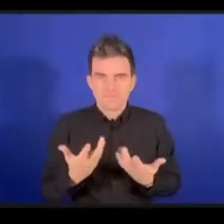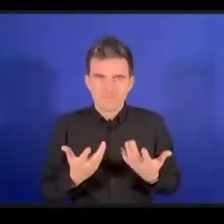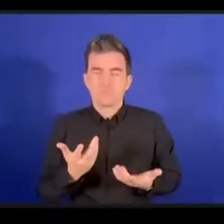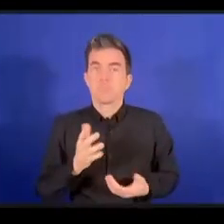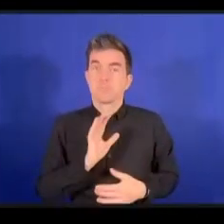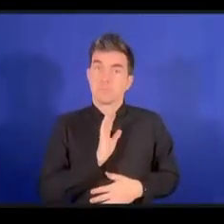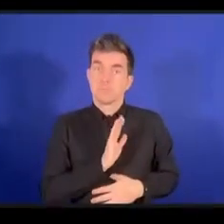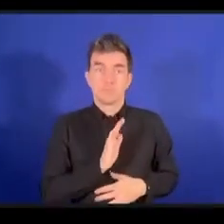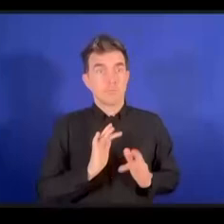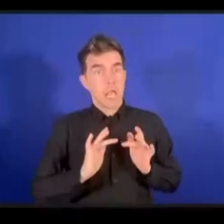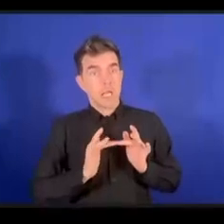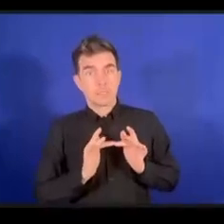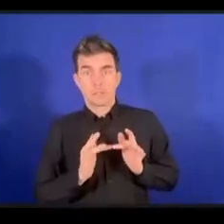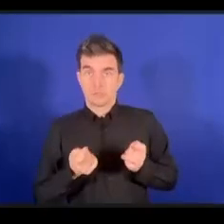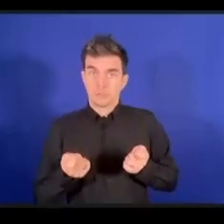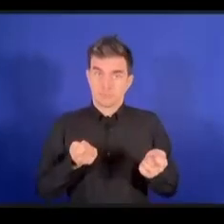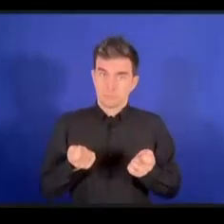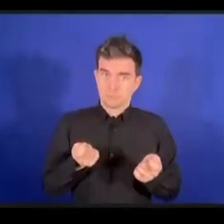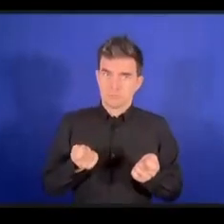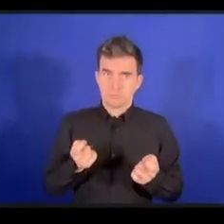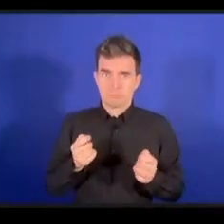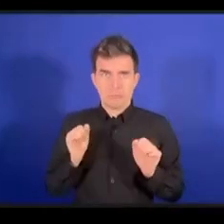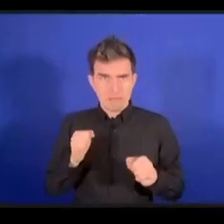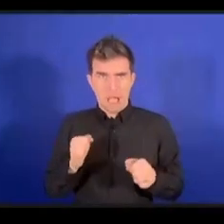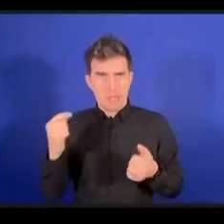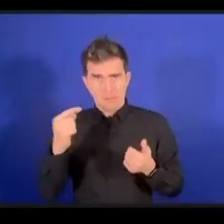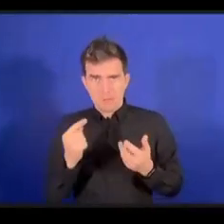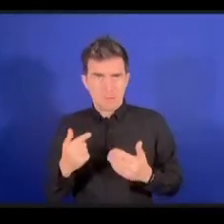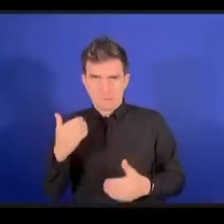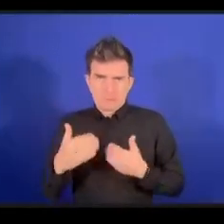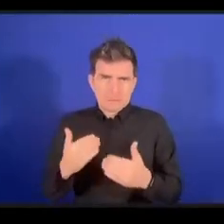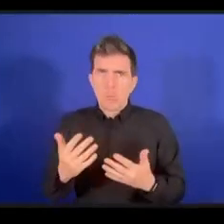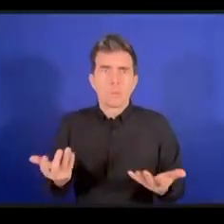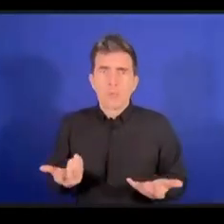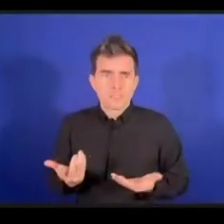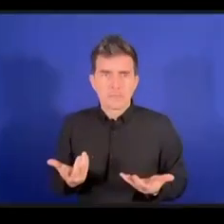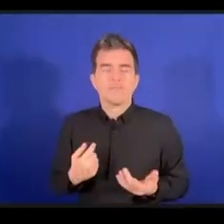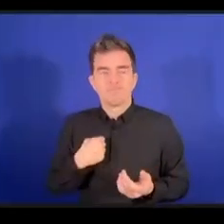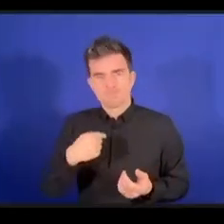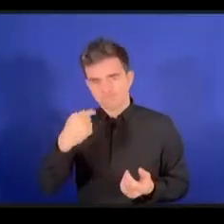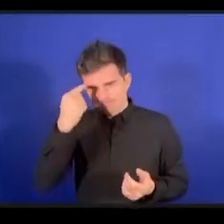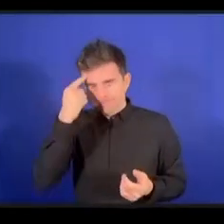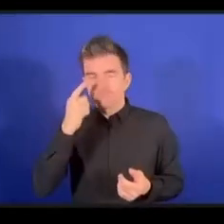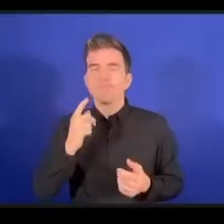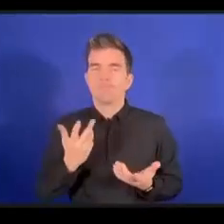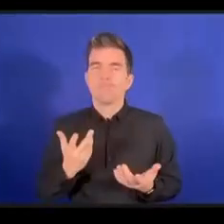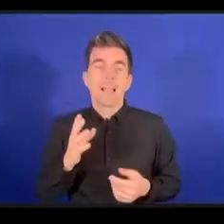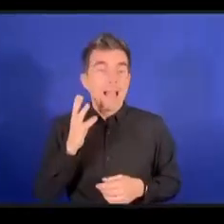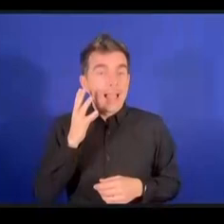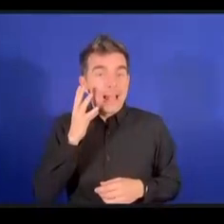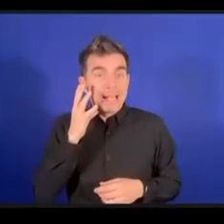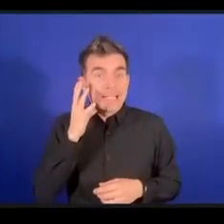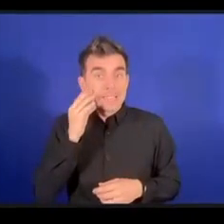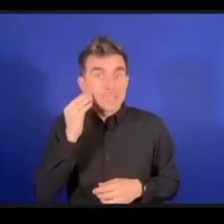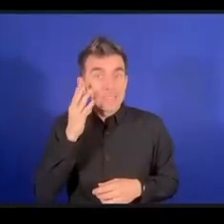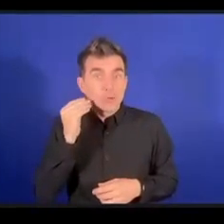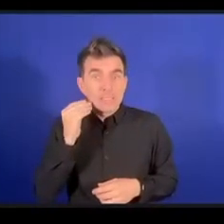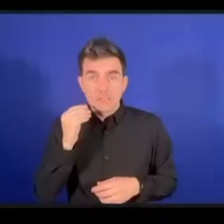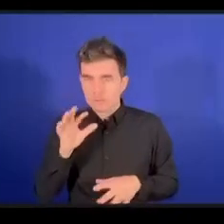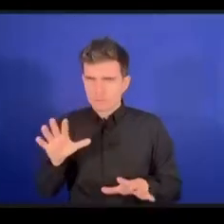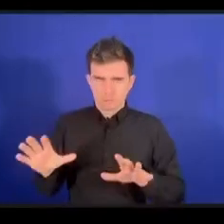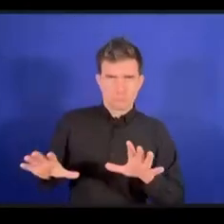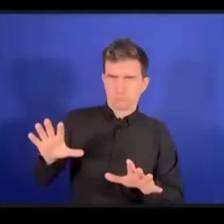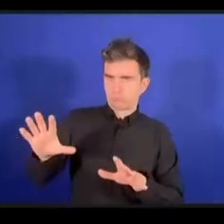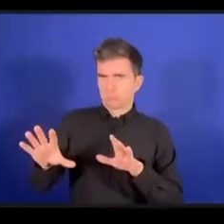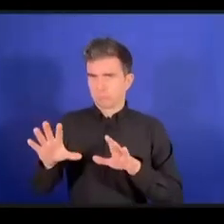esto bueno Pues básicamente que nosotros debemos de aprender de esas lecciones